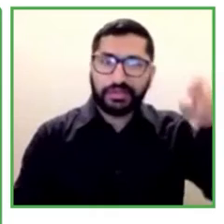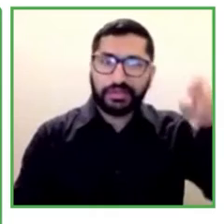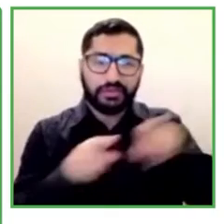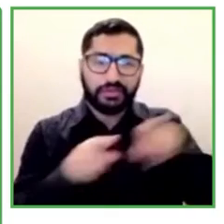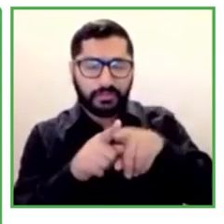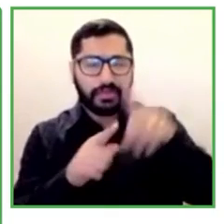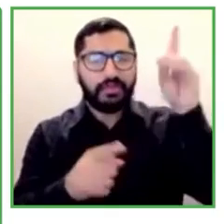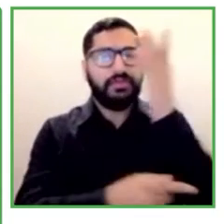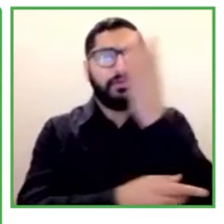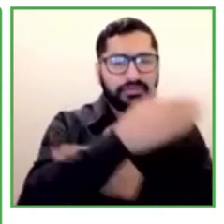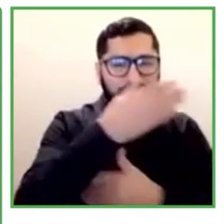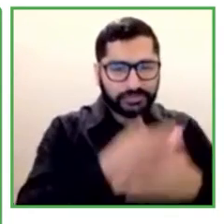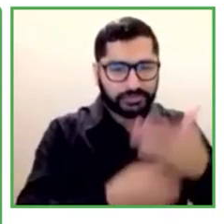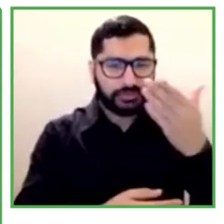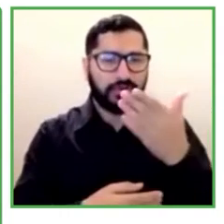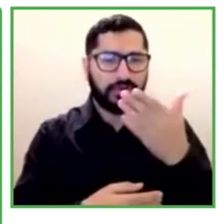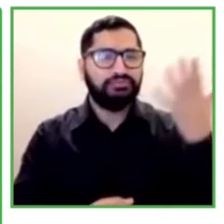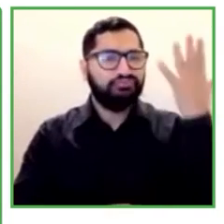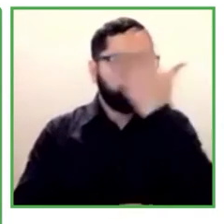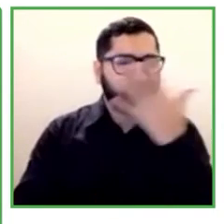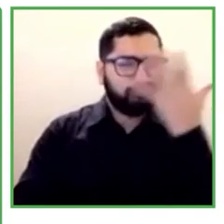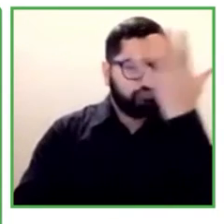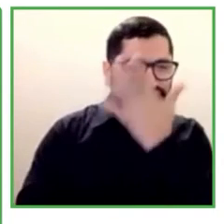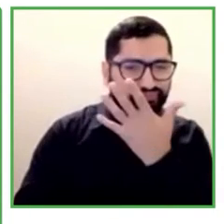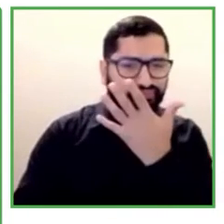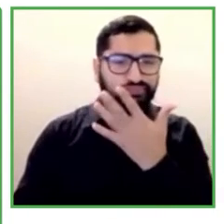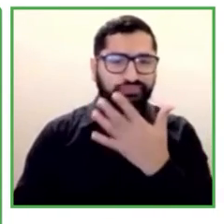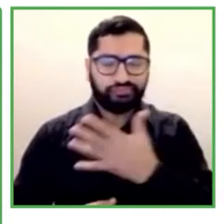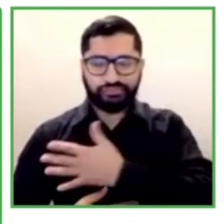también LGBTI+.